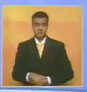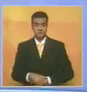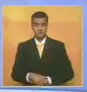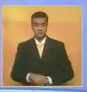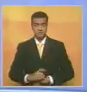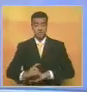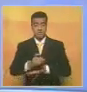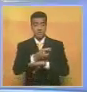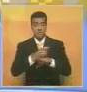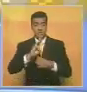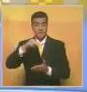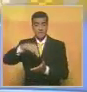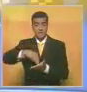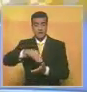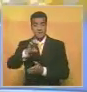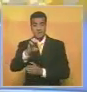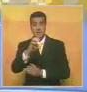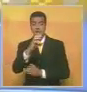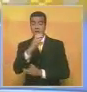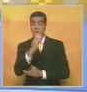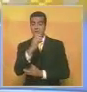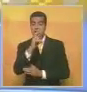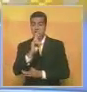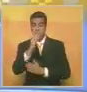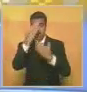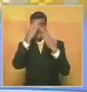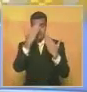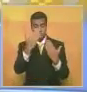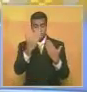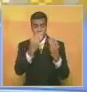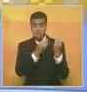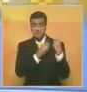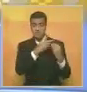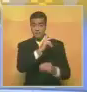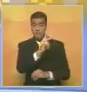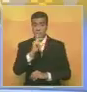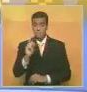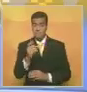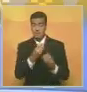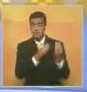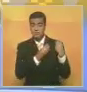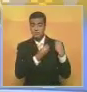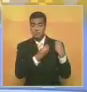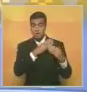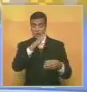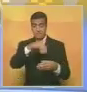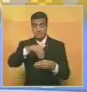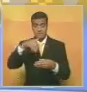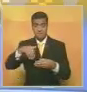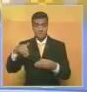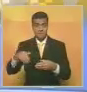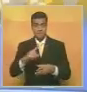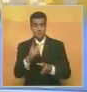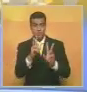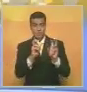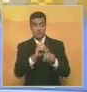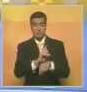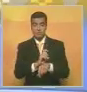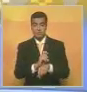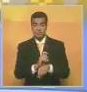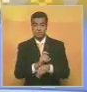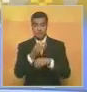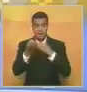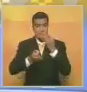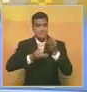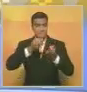El gobernador del estado Miranda, Enrique Capriles Radonsky, saludó la designación de Pablo Pérez como candidato a las primarias por el partido Un Nuevo Tiempo y